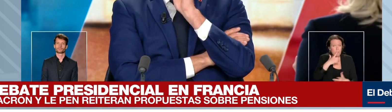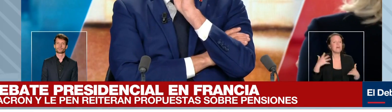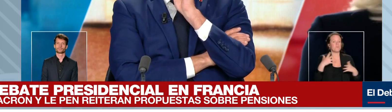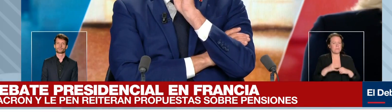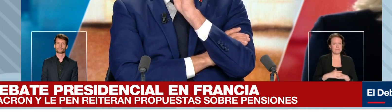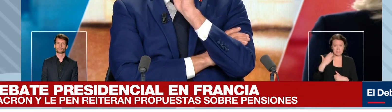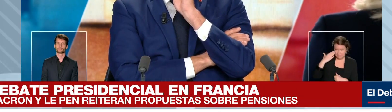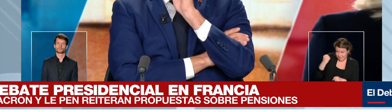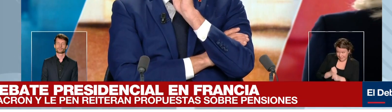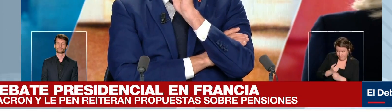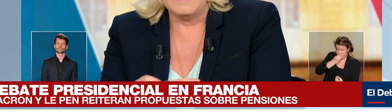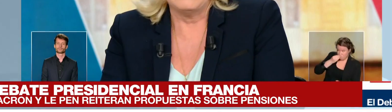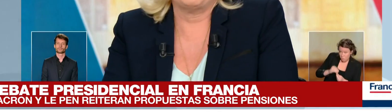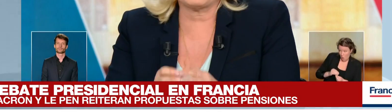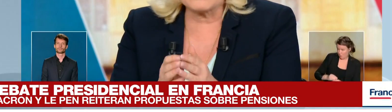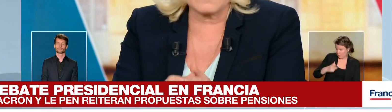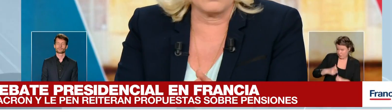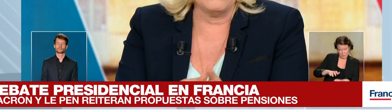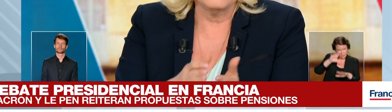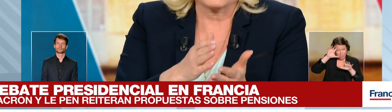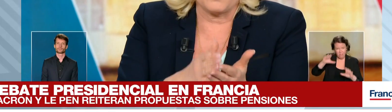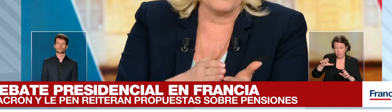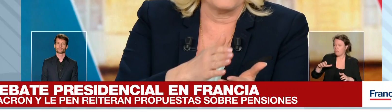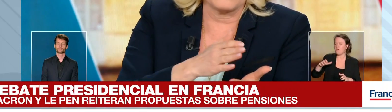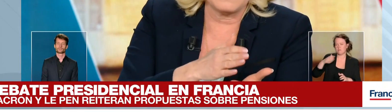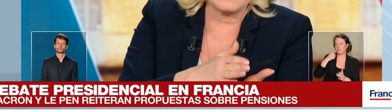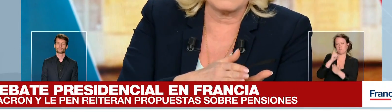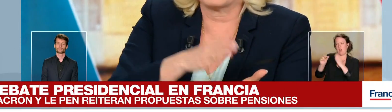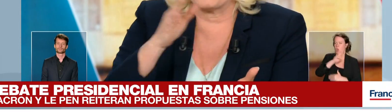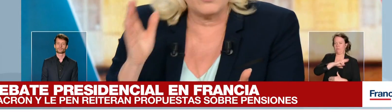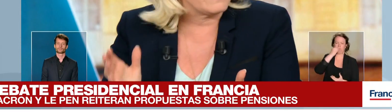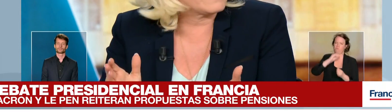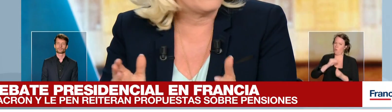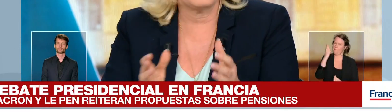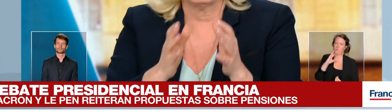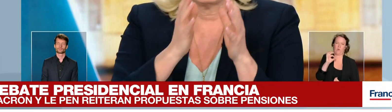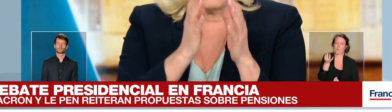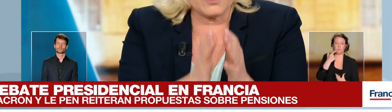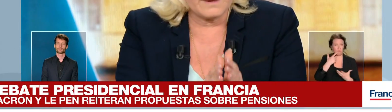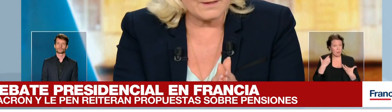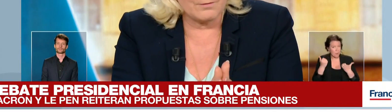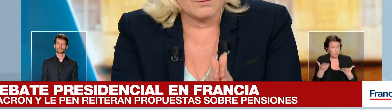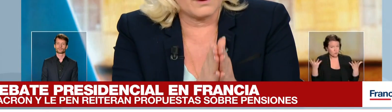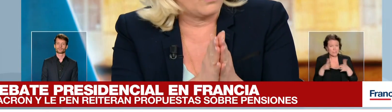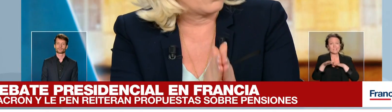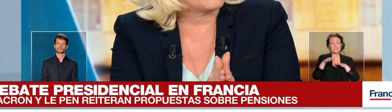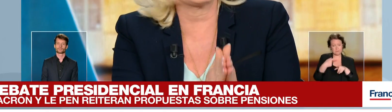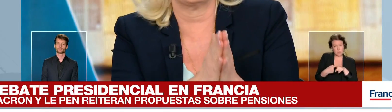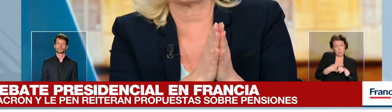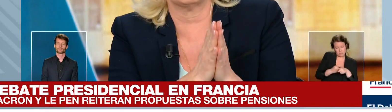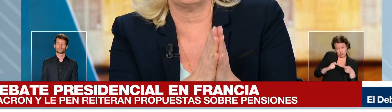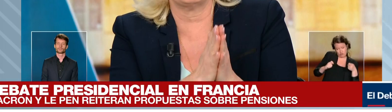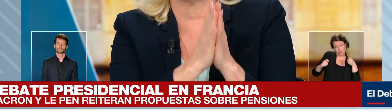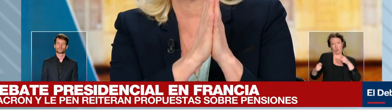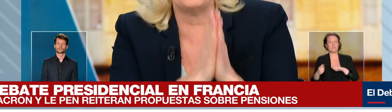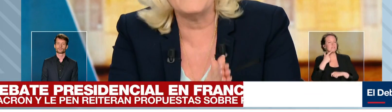jubilaciones son muy importantes. Mientras más se trabaja, hay que jubilarse más temprano. Por eso propongo un sistema